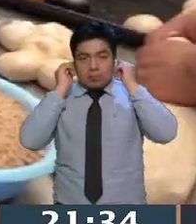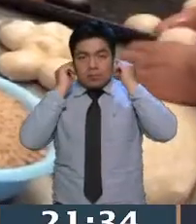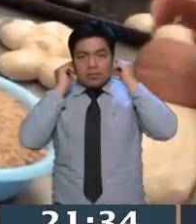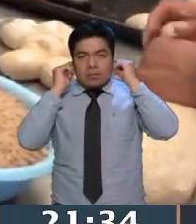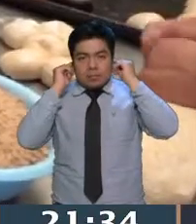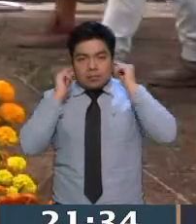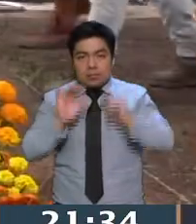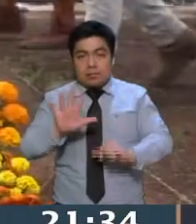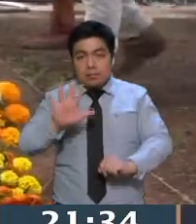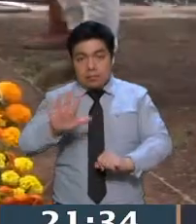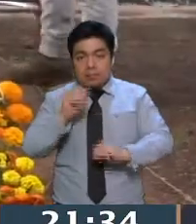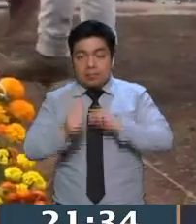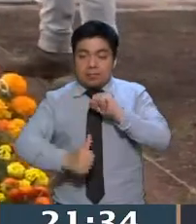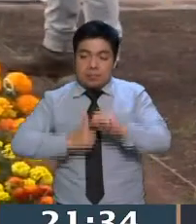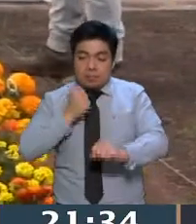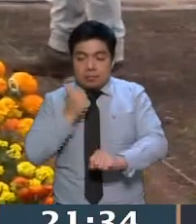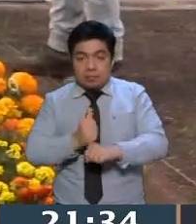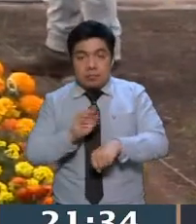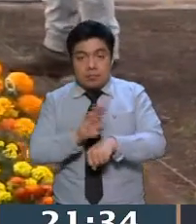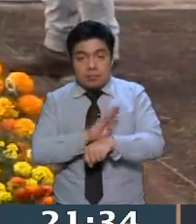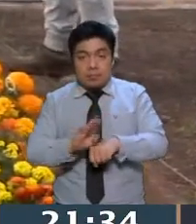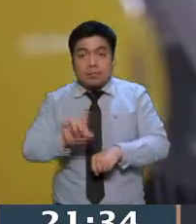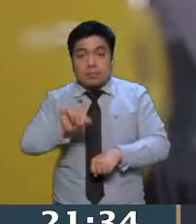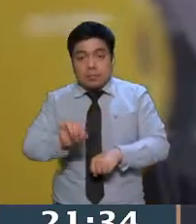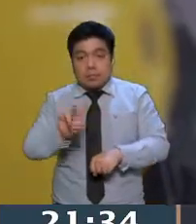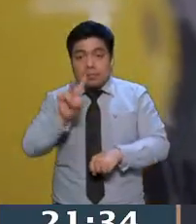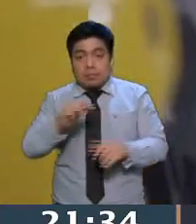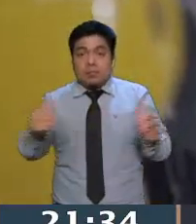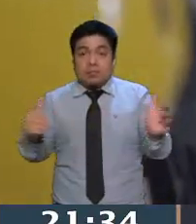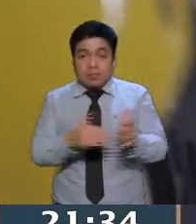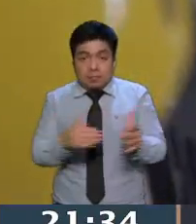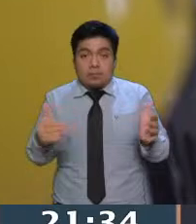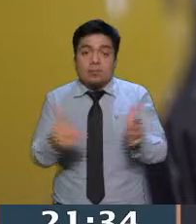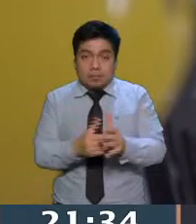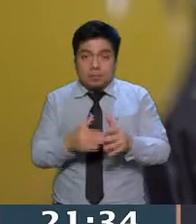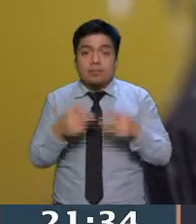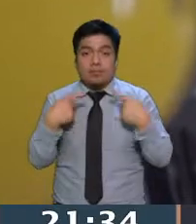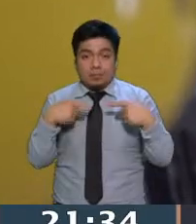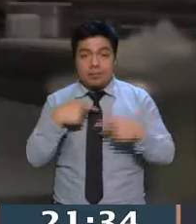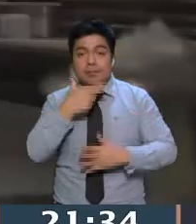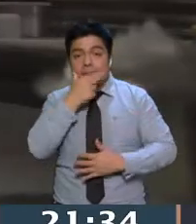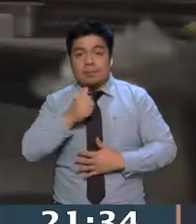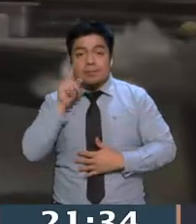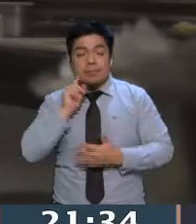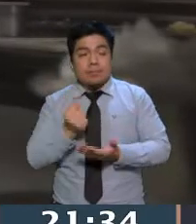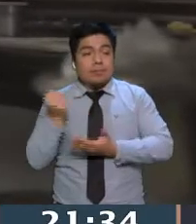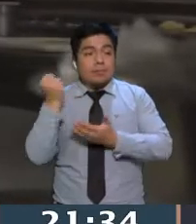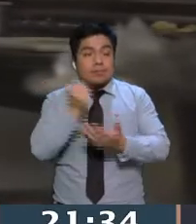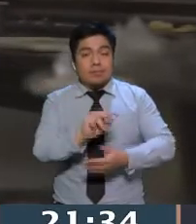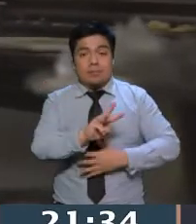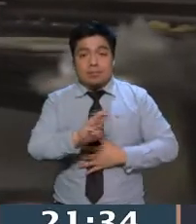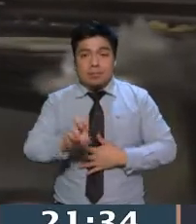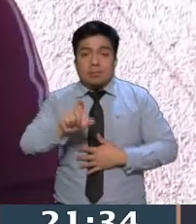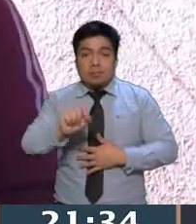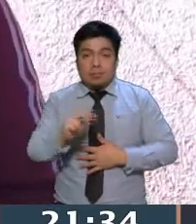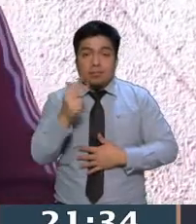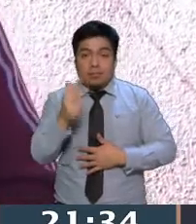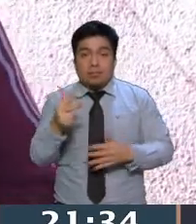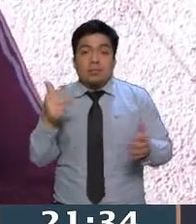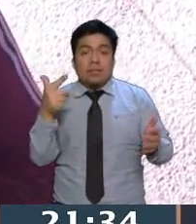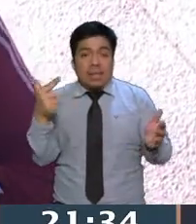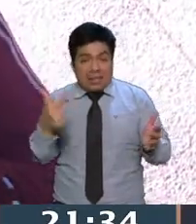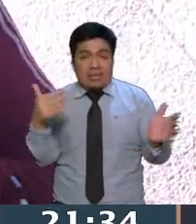En 5 años, se ha beneficiado a 22 millones de becarios con una inversión de 347,000 millones de